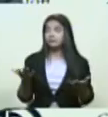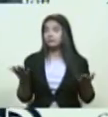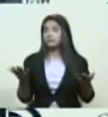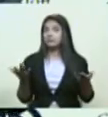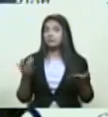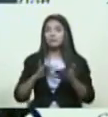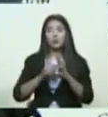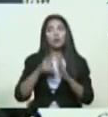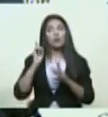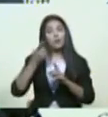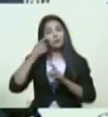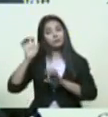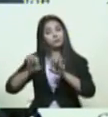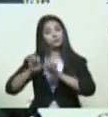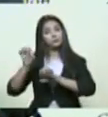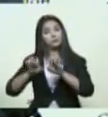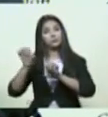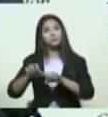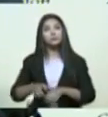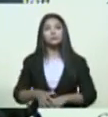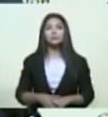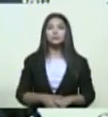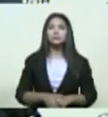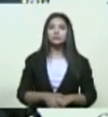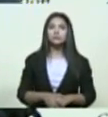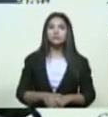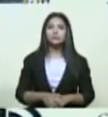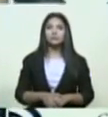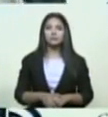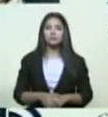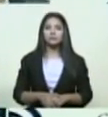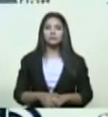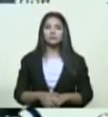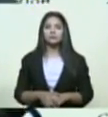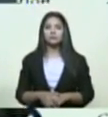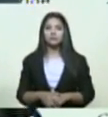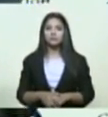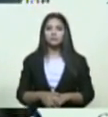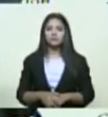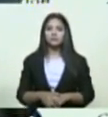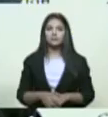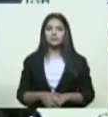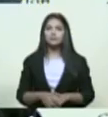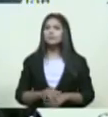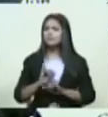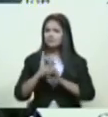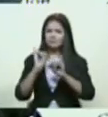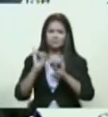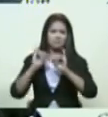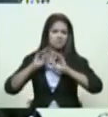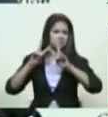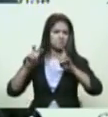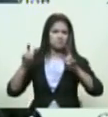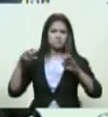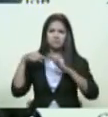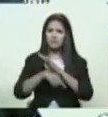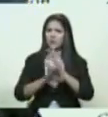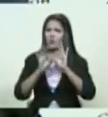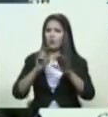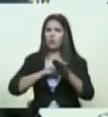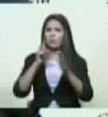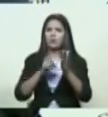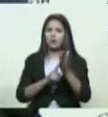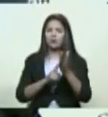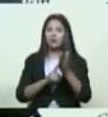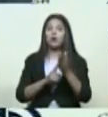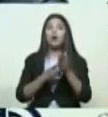merece una revisión, pues. A eso me refiero. Y ya hemos adelantado bastante al respecto. De hecho,